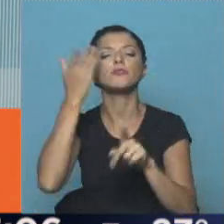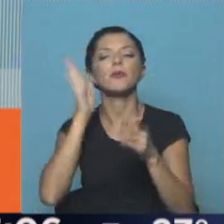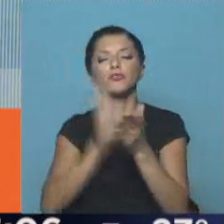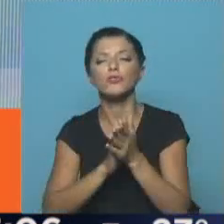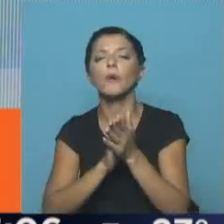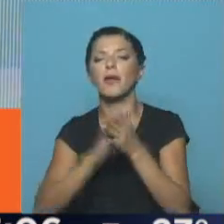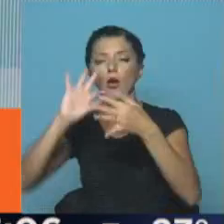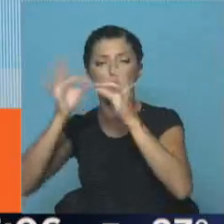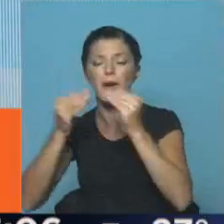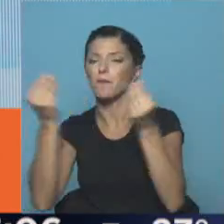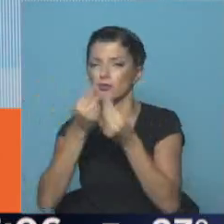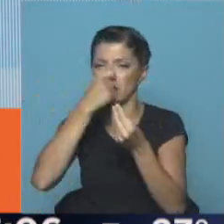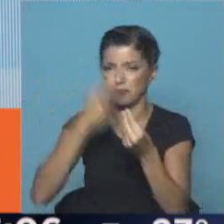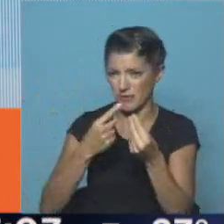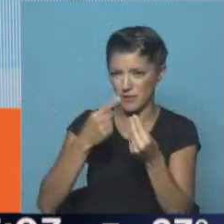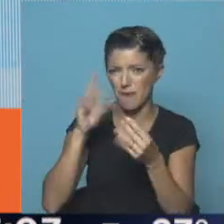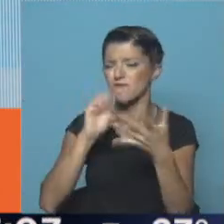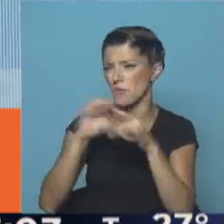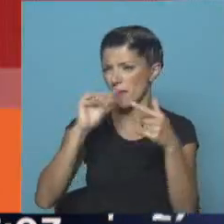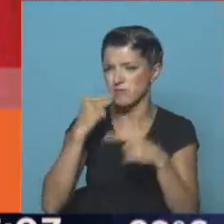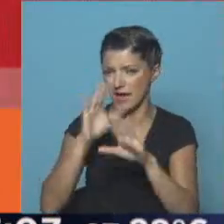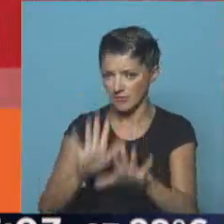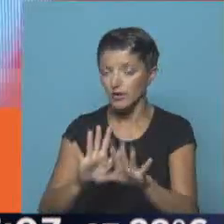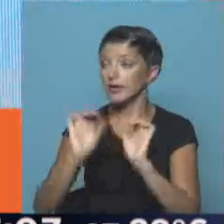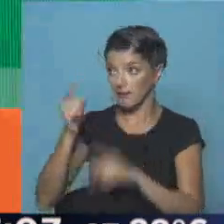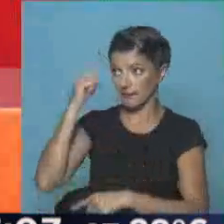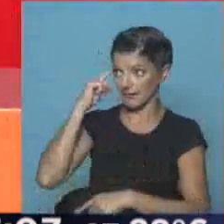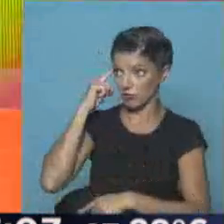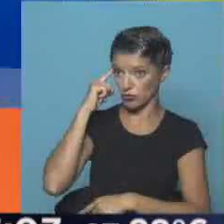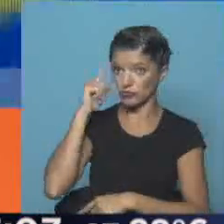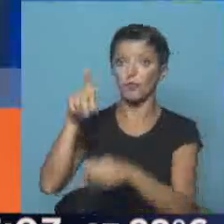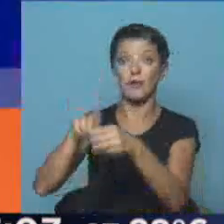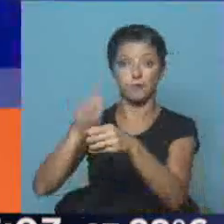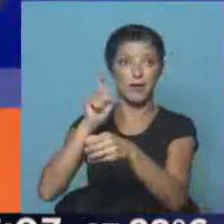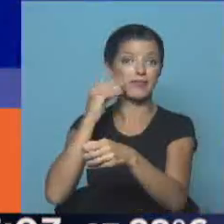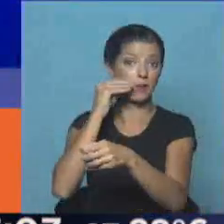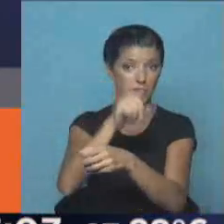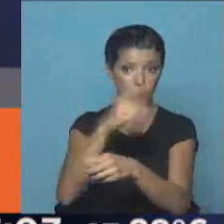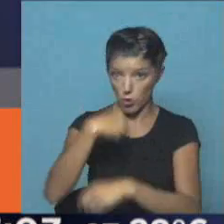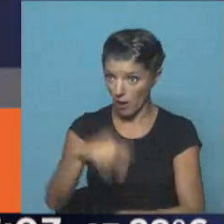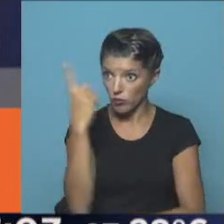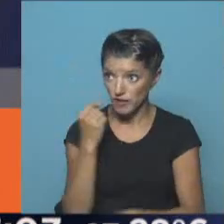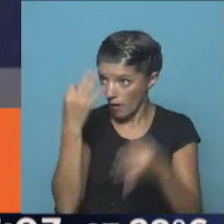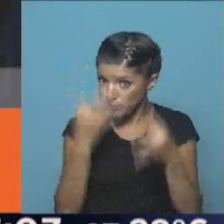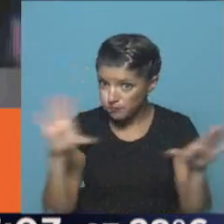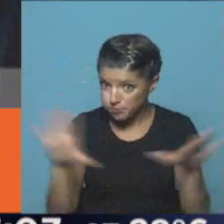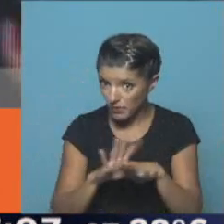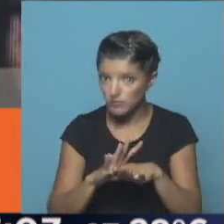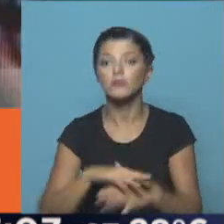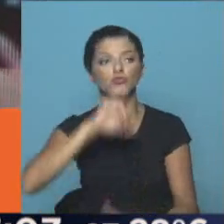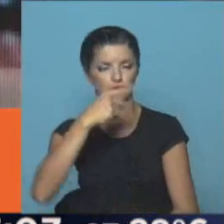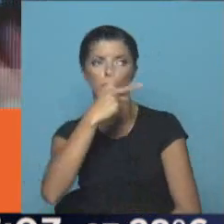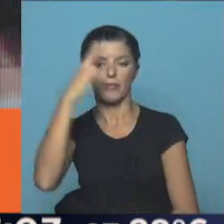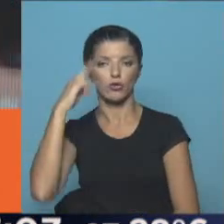velocidades. Sí, y de cara a lo que es el Brexit, que ya tiene una fecha concreta, cosa que hasta ahora no teníamos, pero hay una fecha concreta ya, 29 que es el 29 de